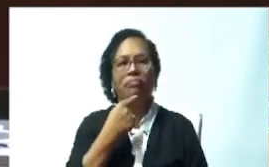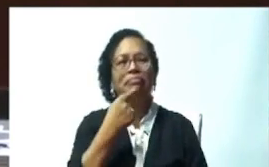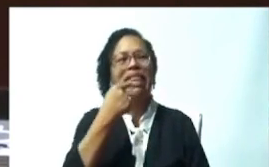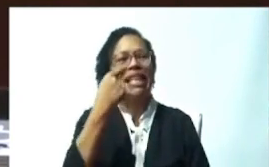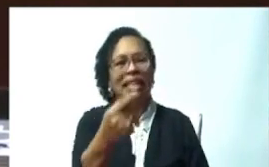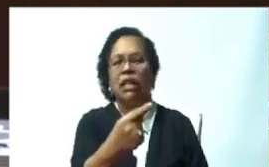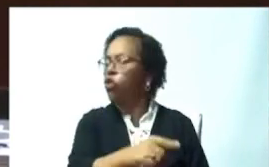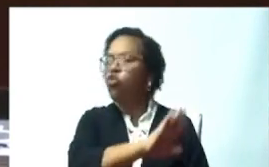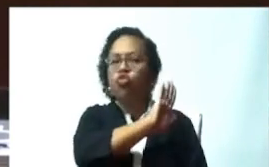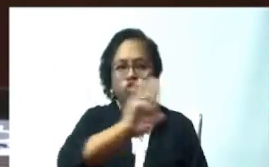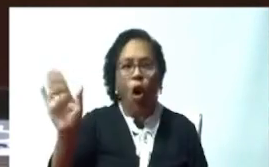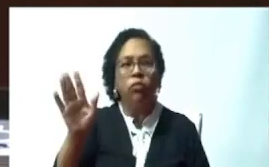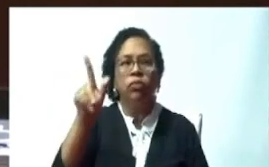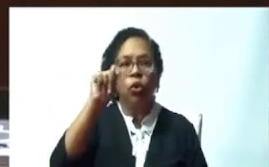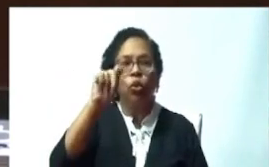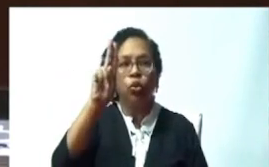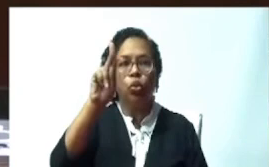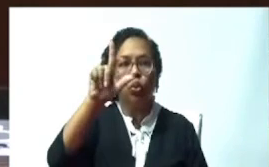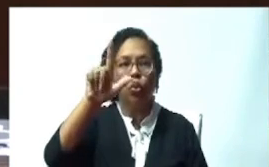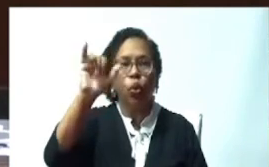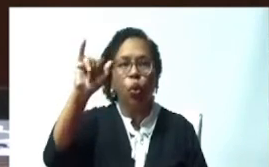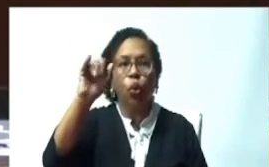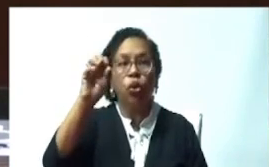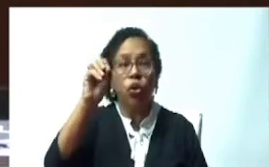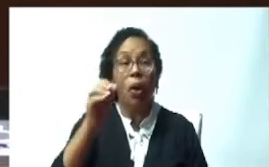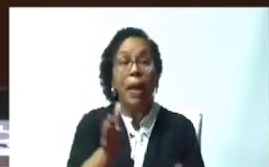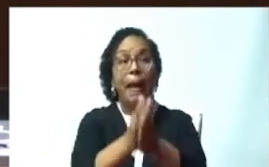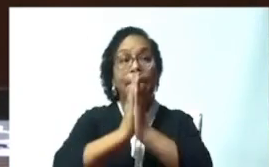No lo voy a recoger, Tulio. Y le pido, por favor, que se siente.